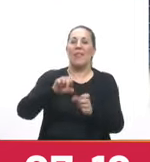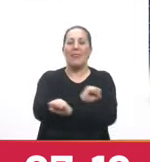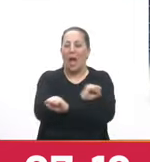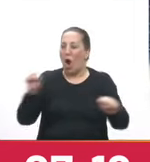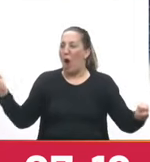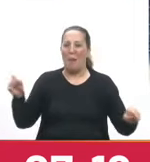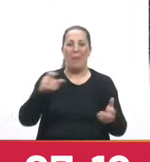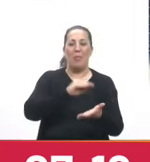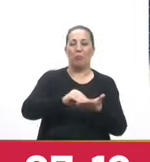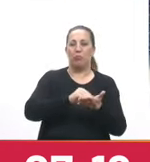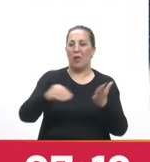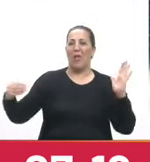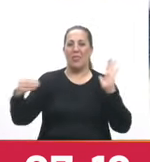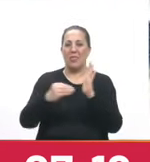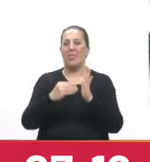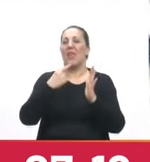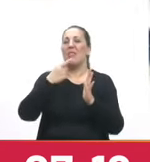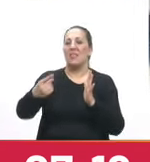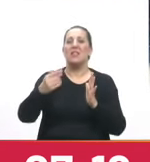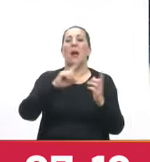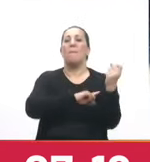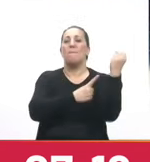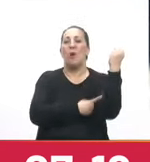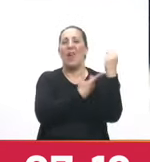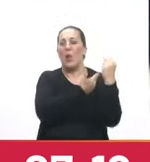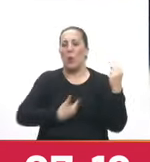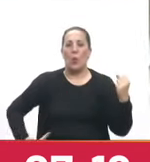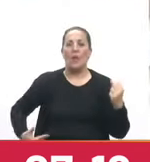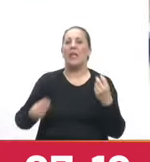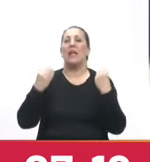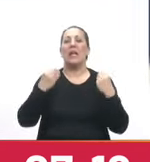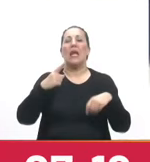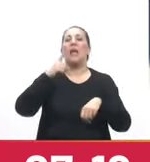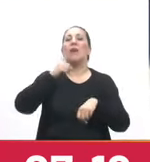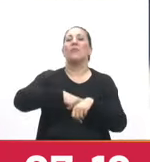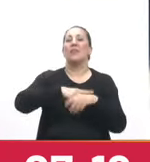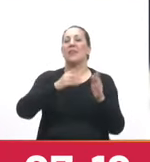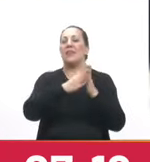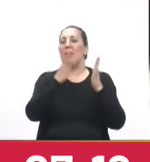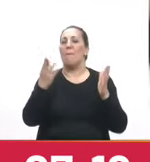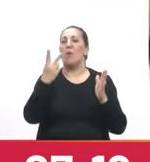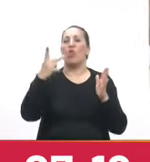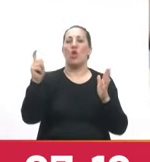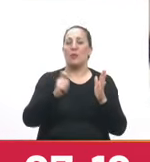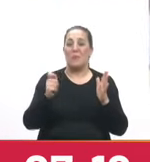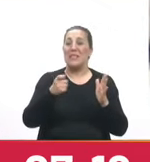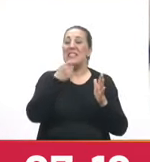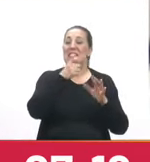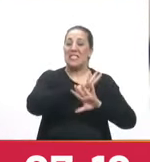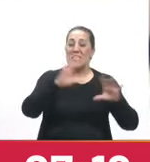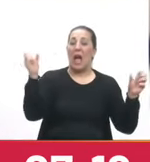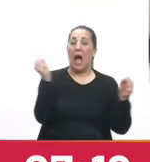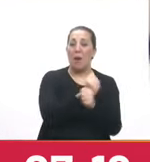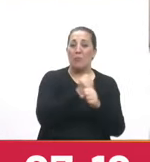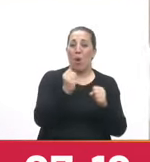jubilatoria tal como rige desde el gobierno de Alberto Fernández otro de los cambios importantes que sufrió